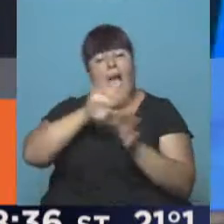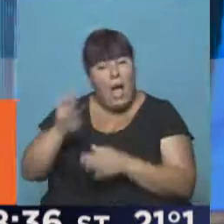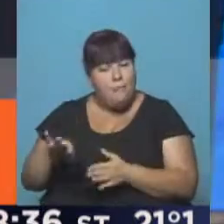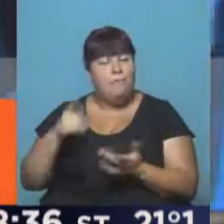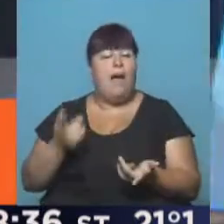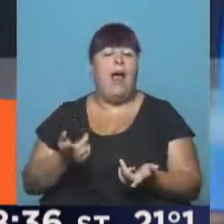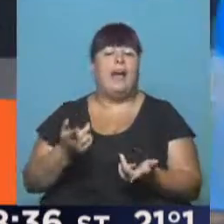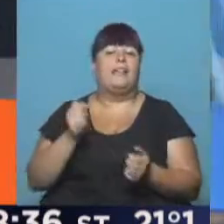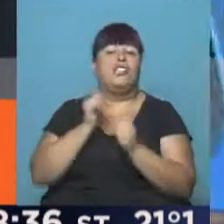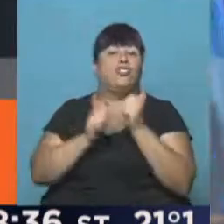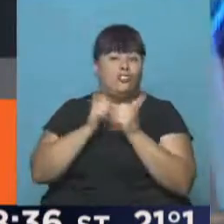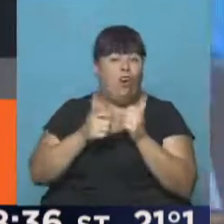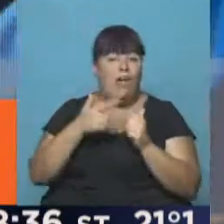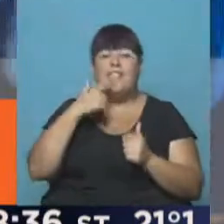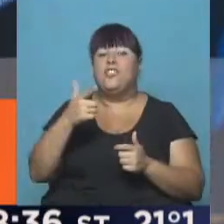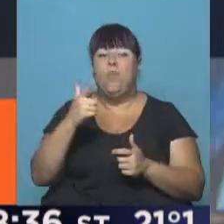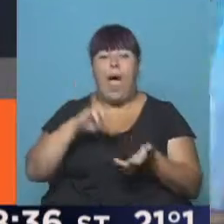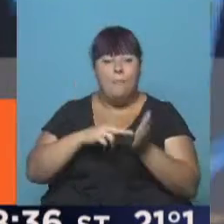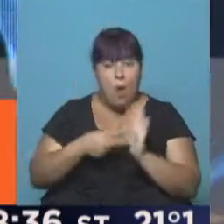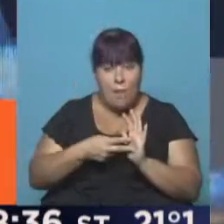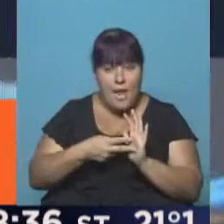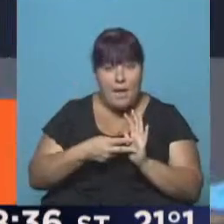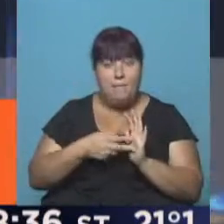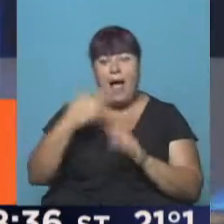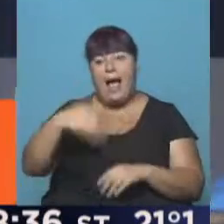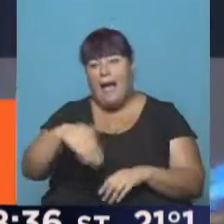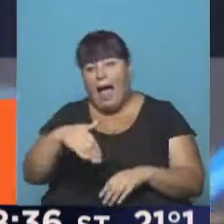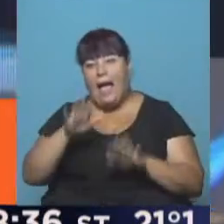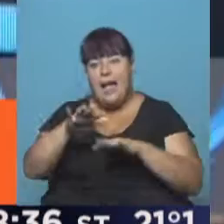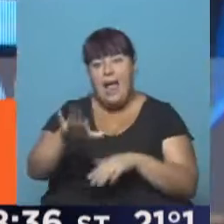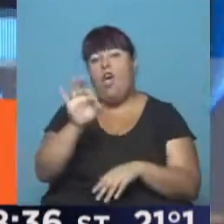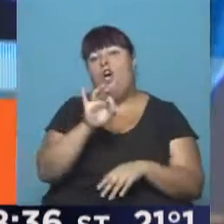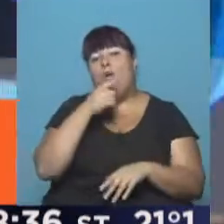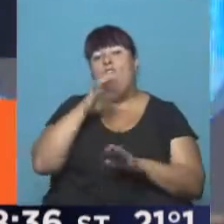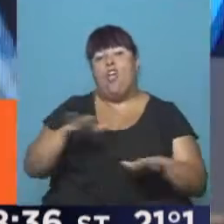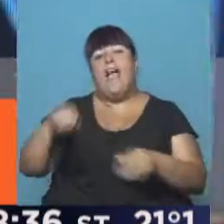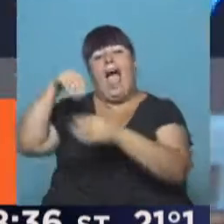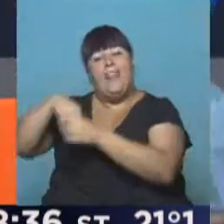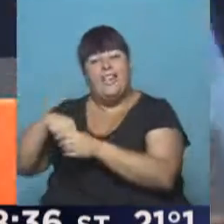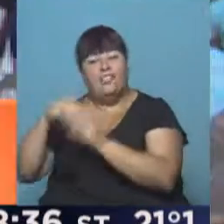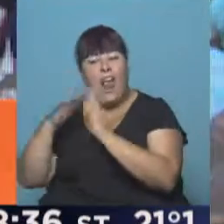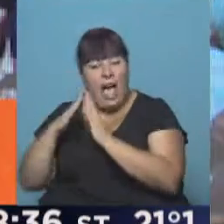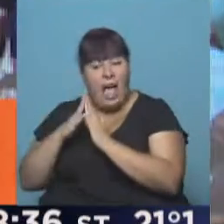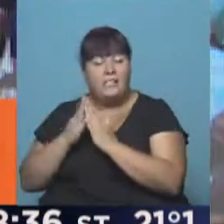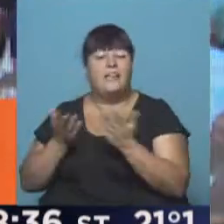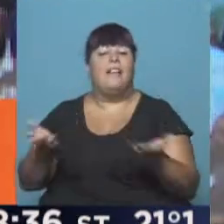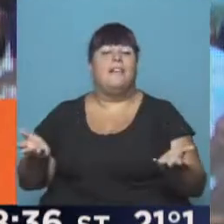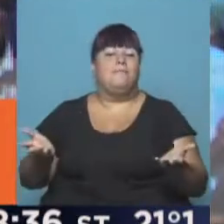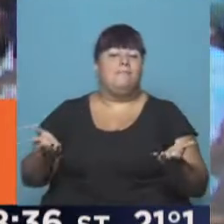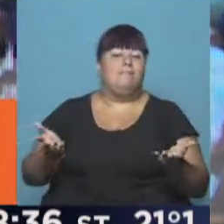la historia muestra que si no hay conflicto en la calle o mejor dicho con los chicos en tu casa